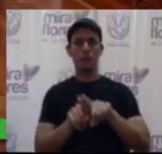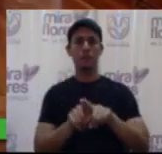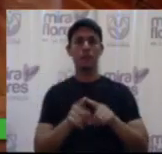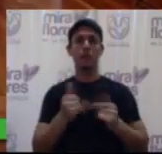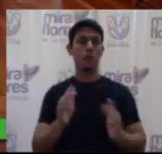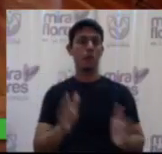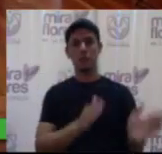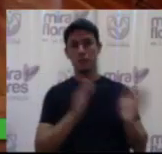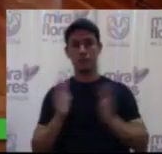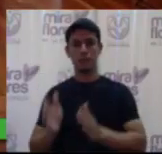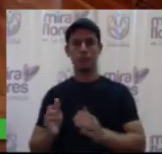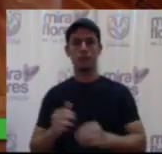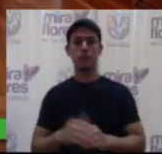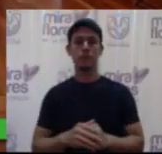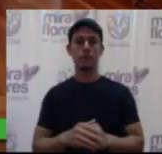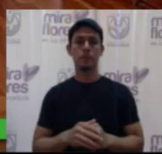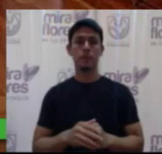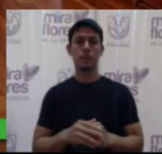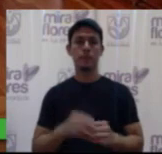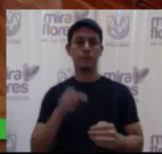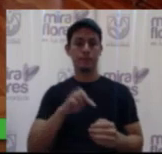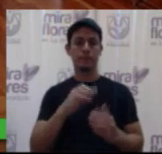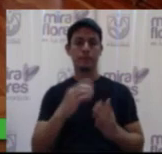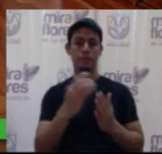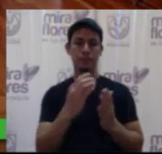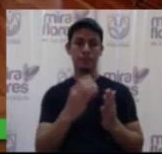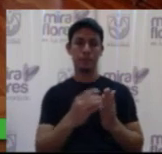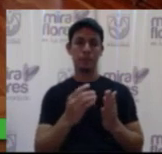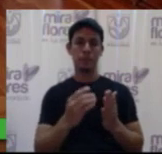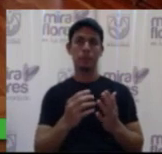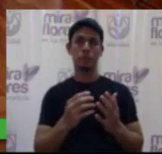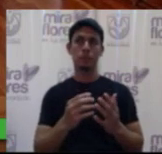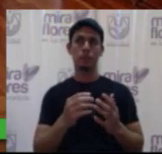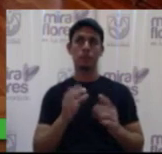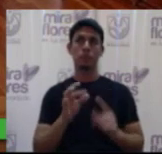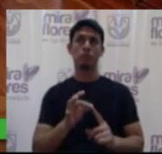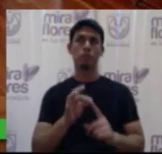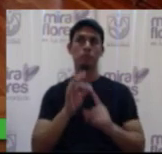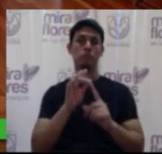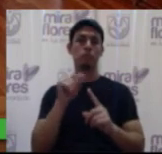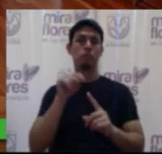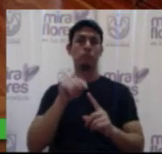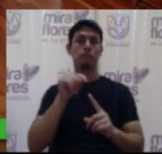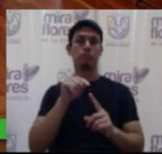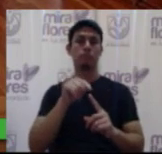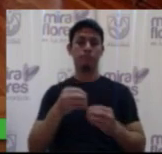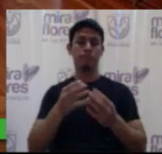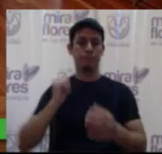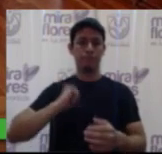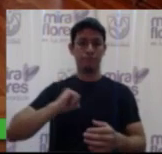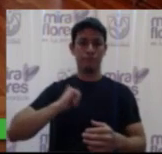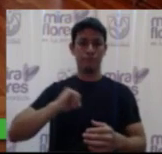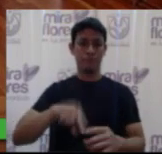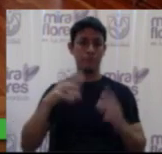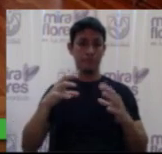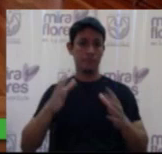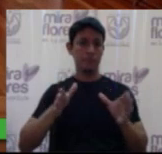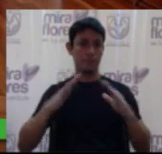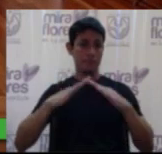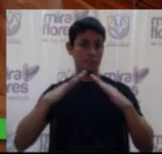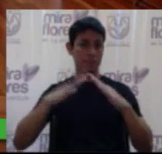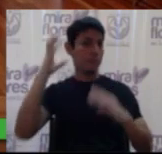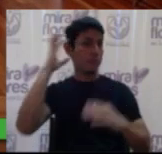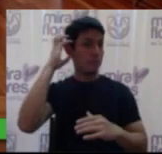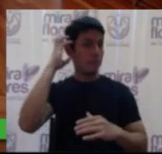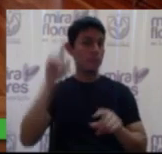punto, por favor. Proyecto de acuerdo de consejo que aprueba el convenio específico interinstitucional entre la Municipalidad Distrital de Miraflores y la